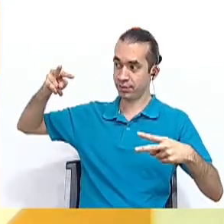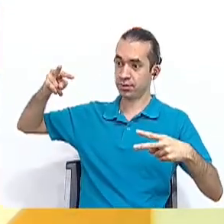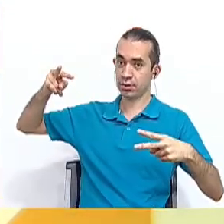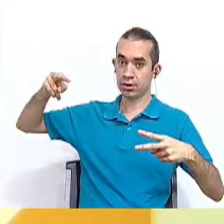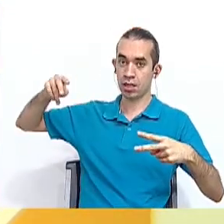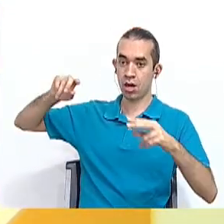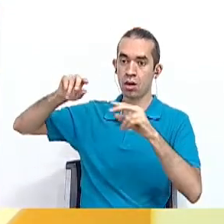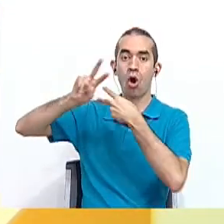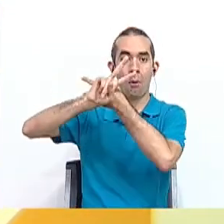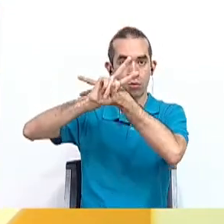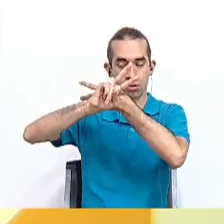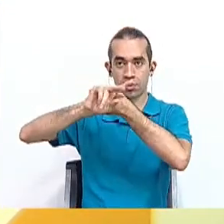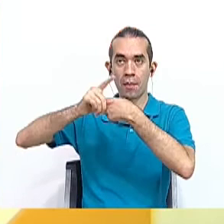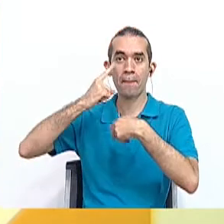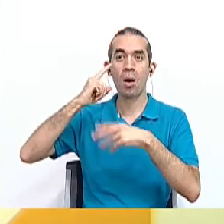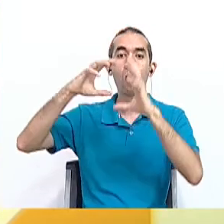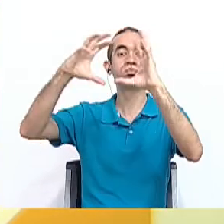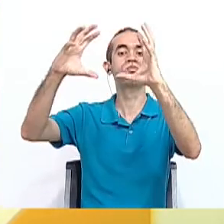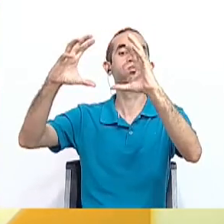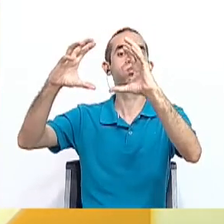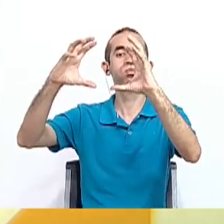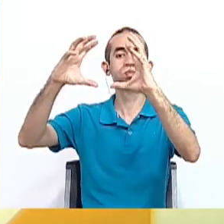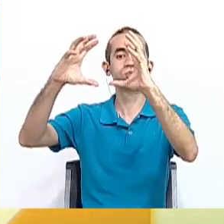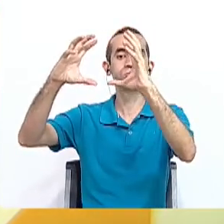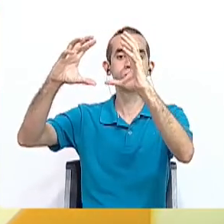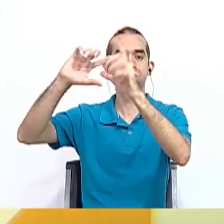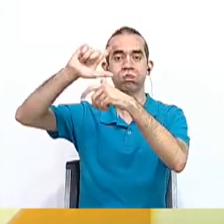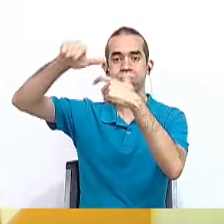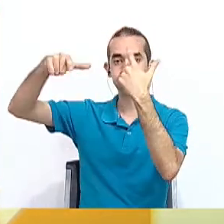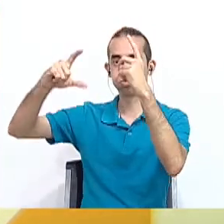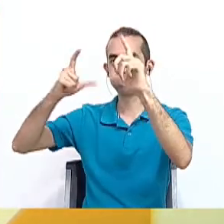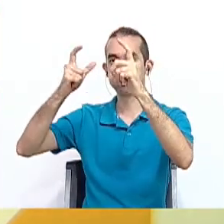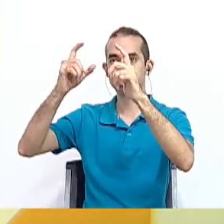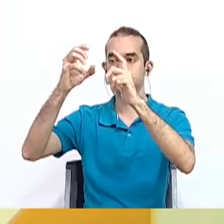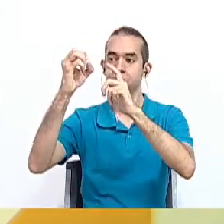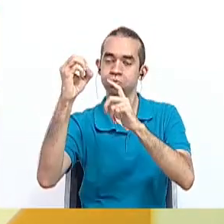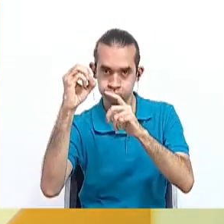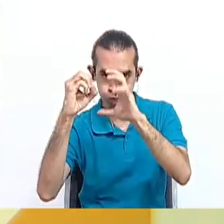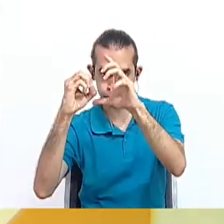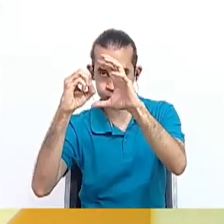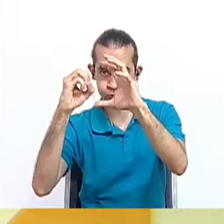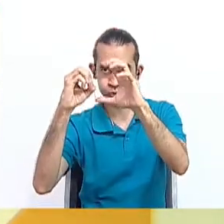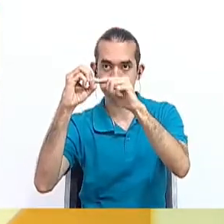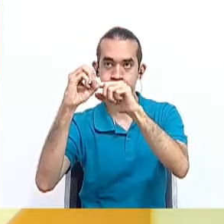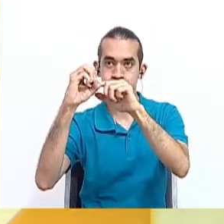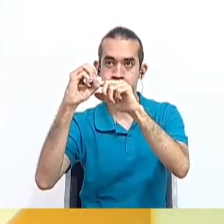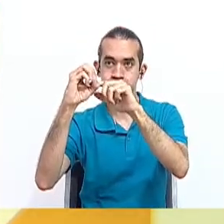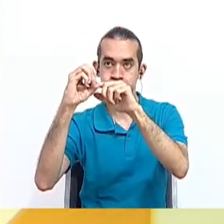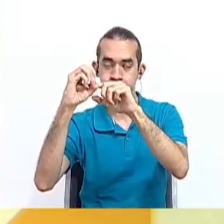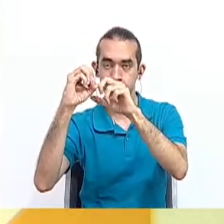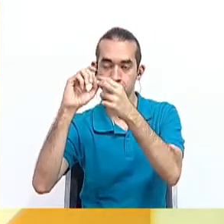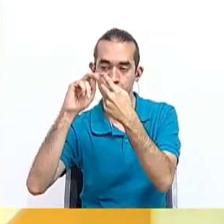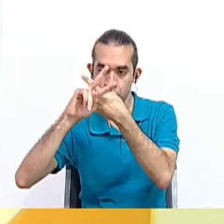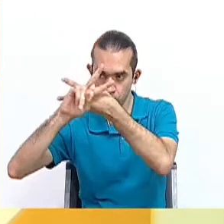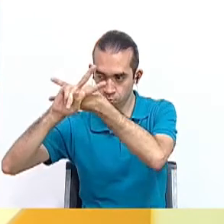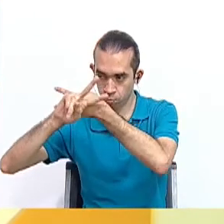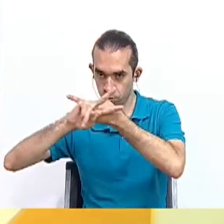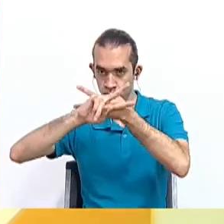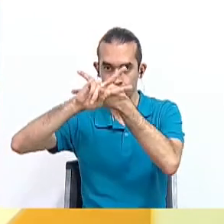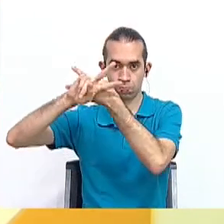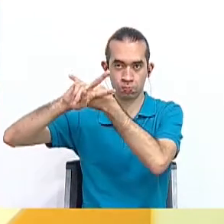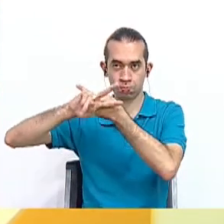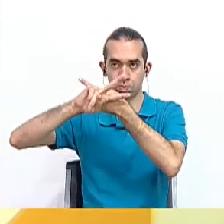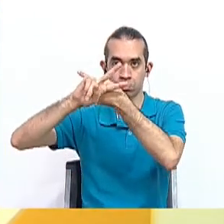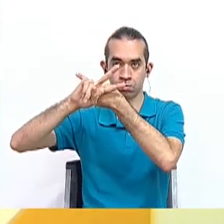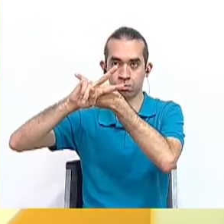cromosoma. Observen que la bolita rosada, digamos, es la célula, dentro de ella está el núcleo, del núcleo se desprende el